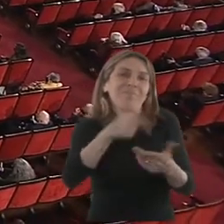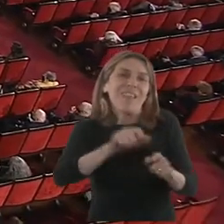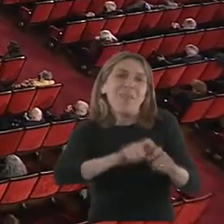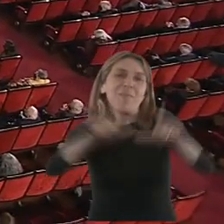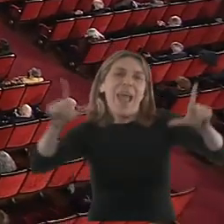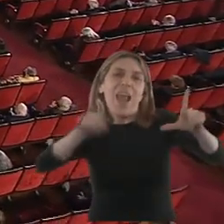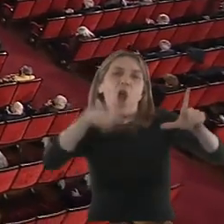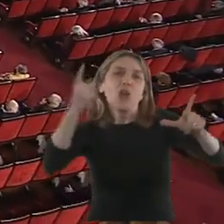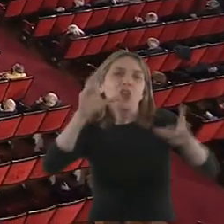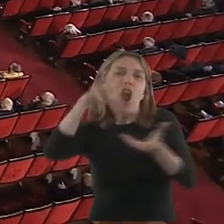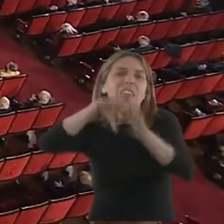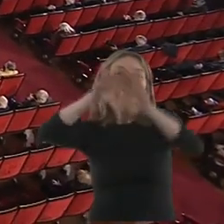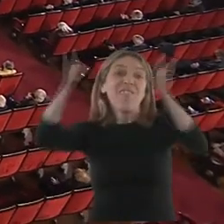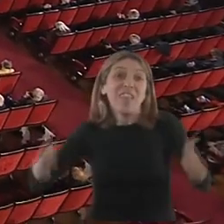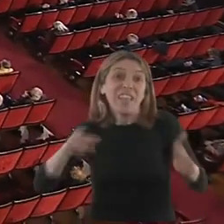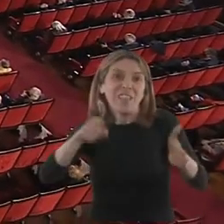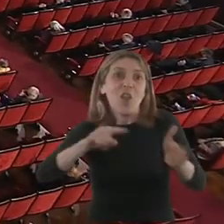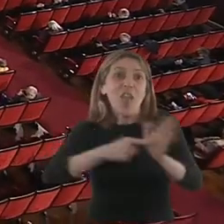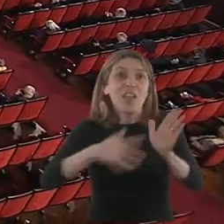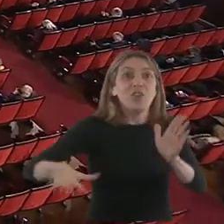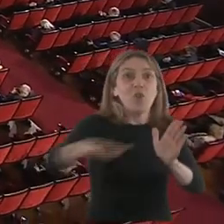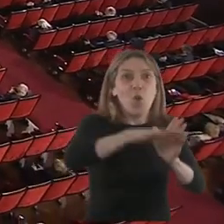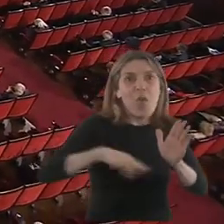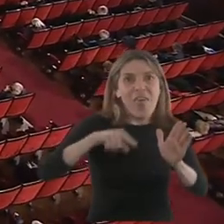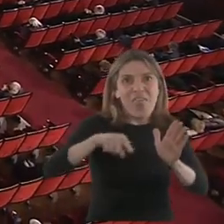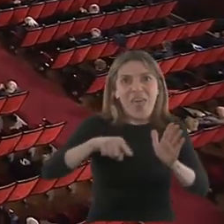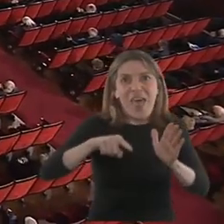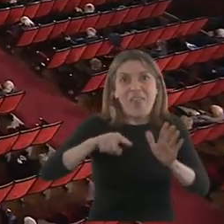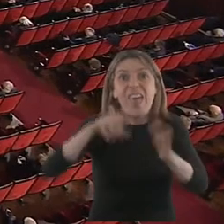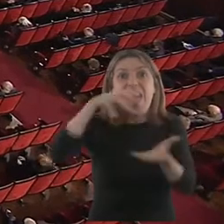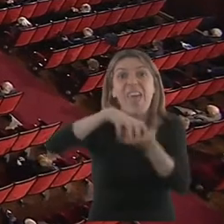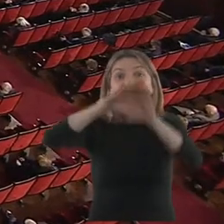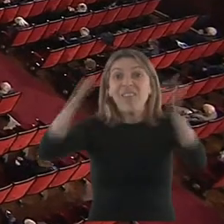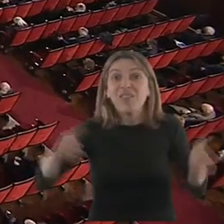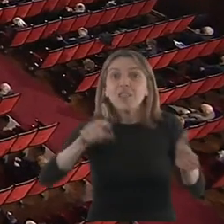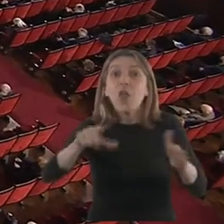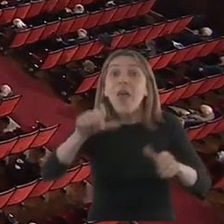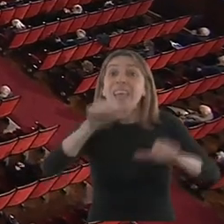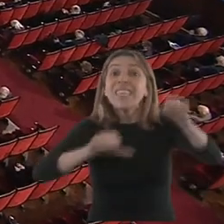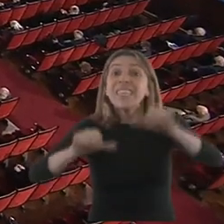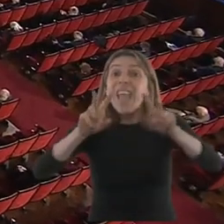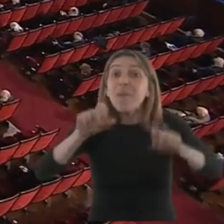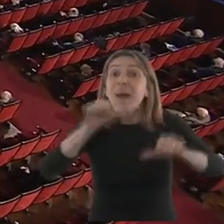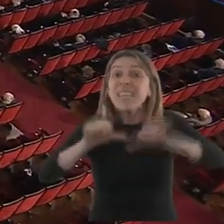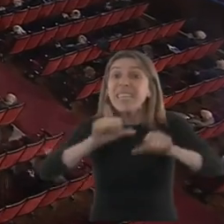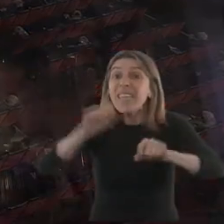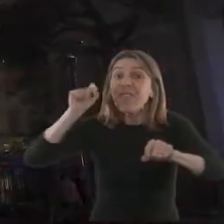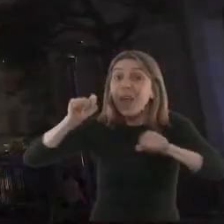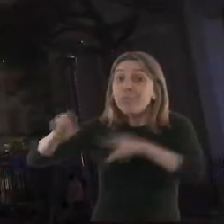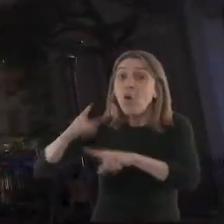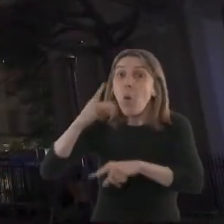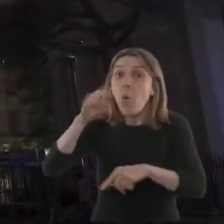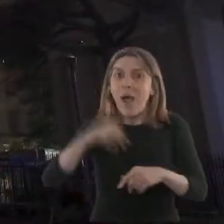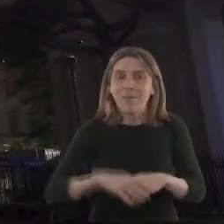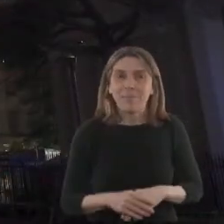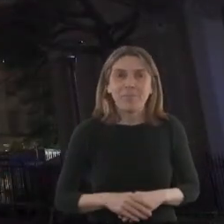Buenos Aires y nos sumerjamos en la historia científica de la universidad.